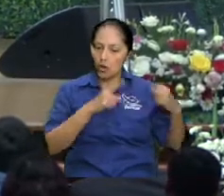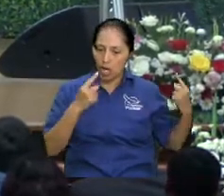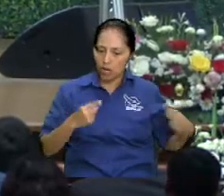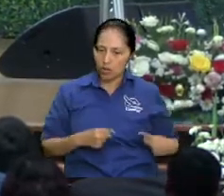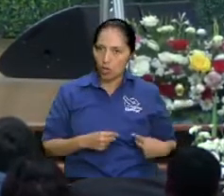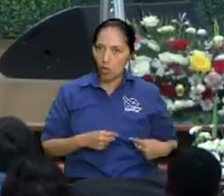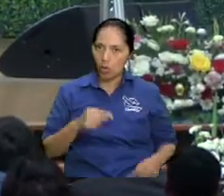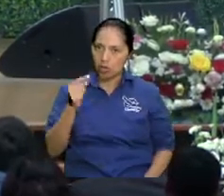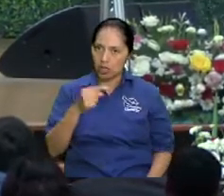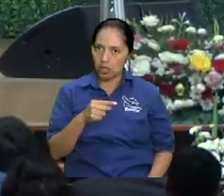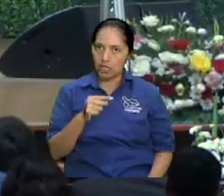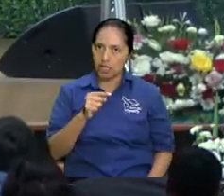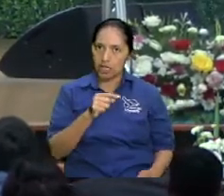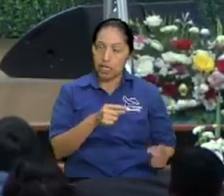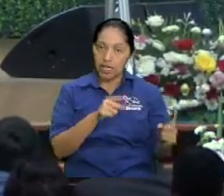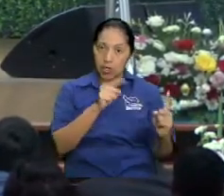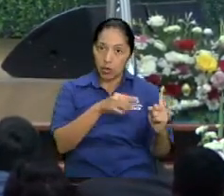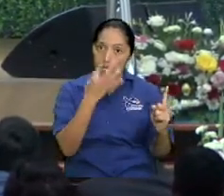Eso no es tuyo.